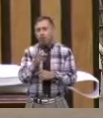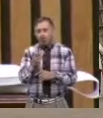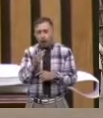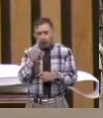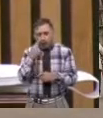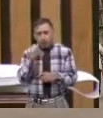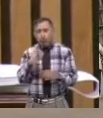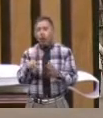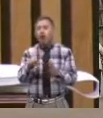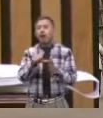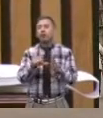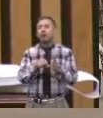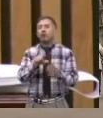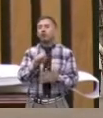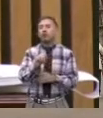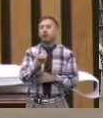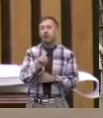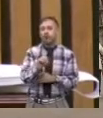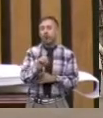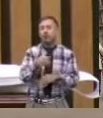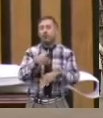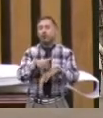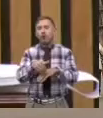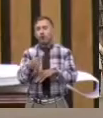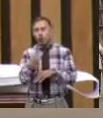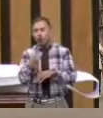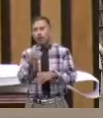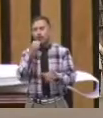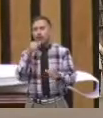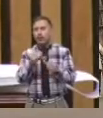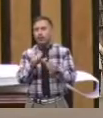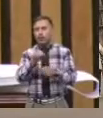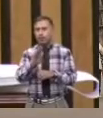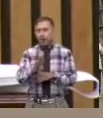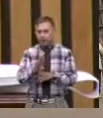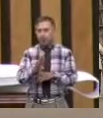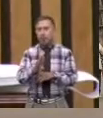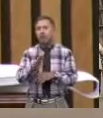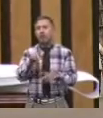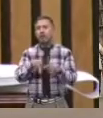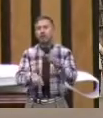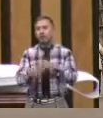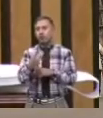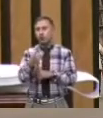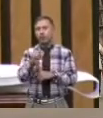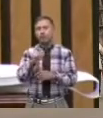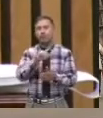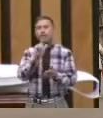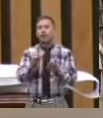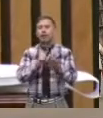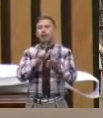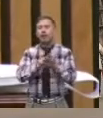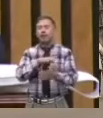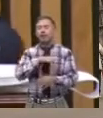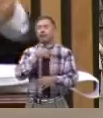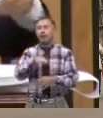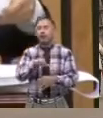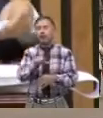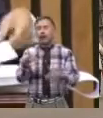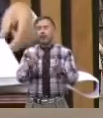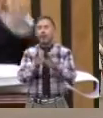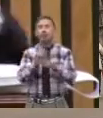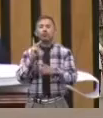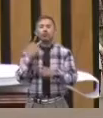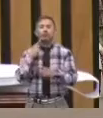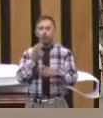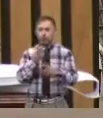los artículos 79, numeral 1, inciso B, fracción 1 de la Ley General de Partidos Políticos.